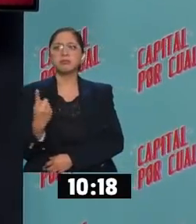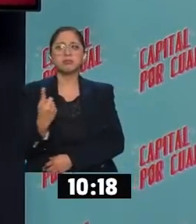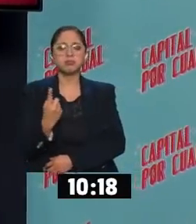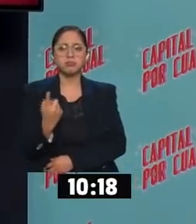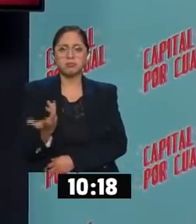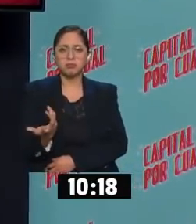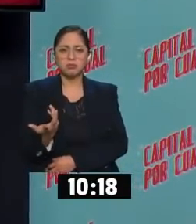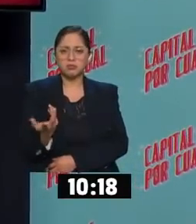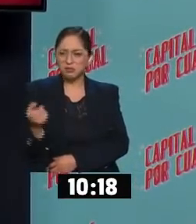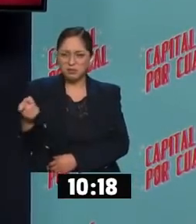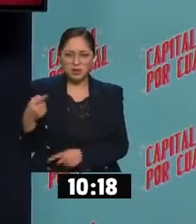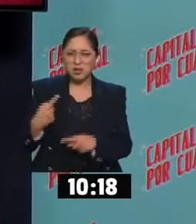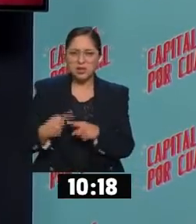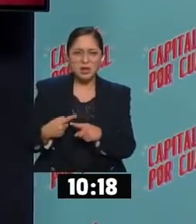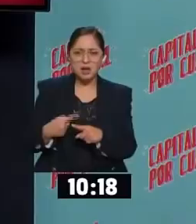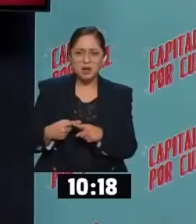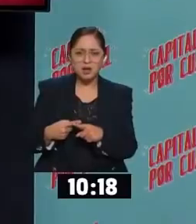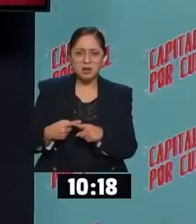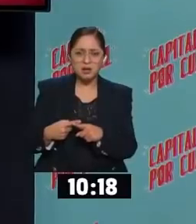¿Quién eres?